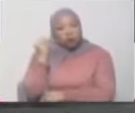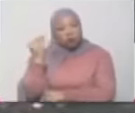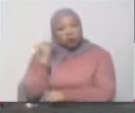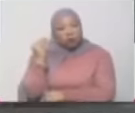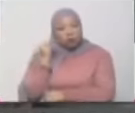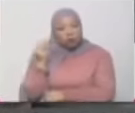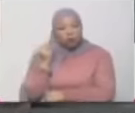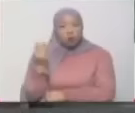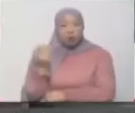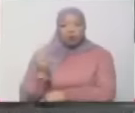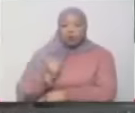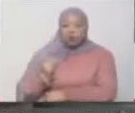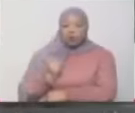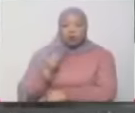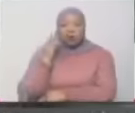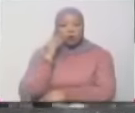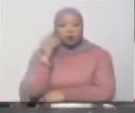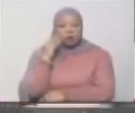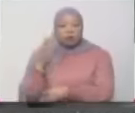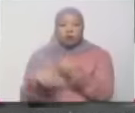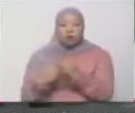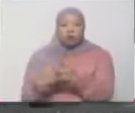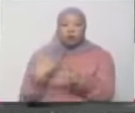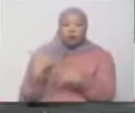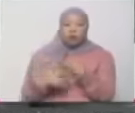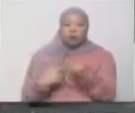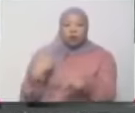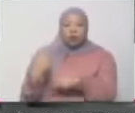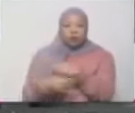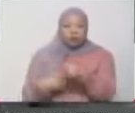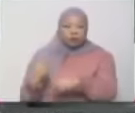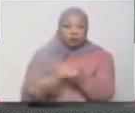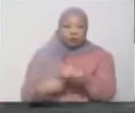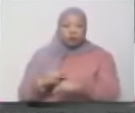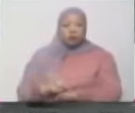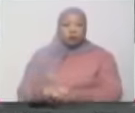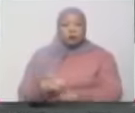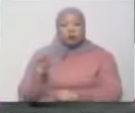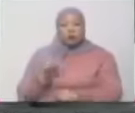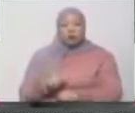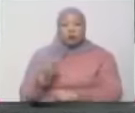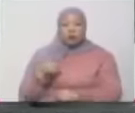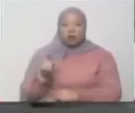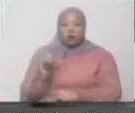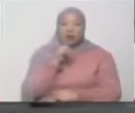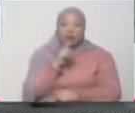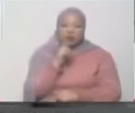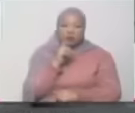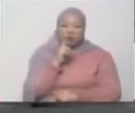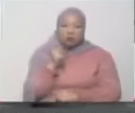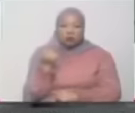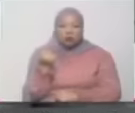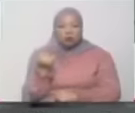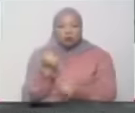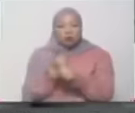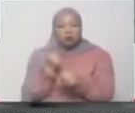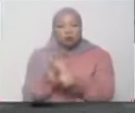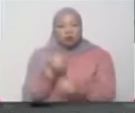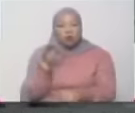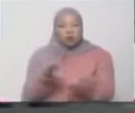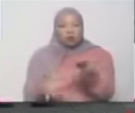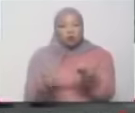podemos desaprovechar la experiencia y lo construido en tiempos de revolución. Porque hoy, a pesar de las dificultades económicas que ha generado el bloqueo, somos